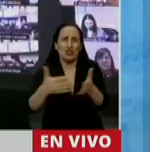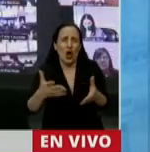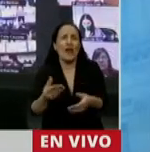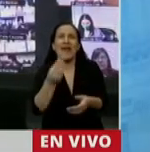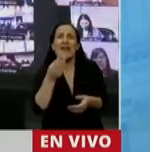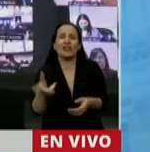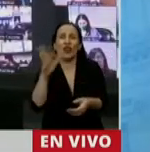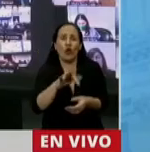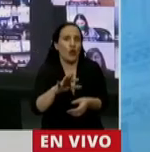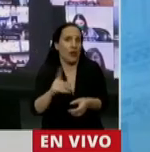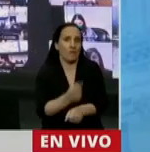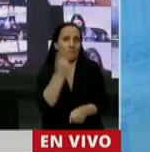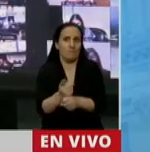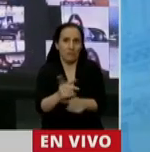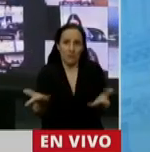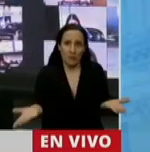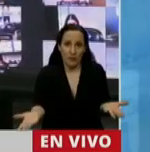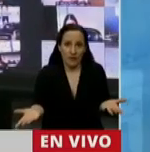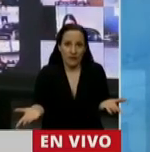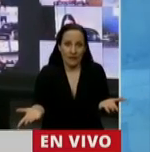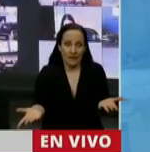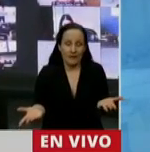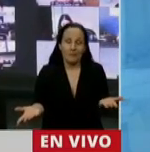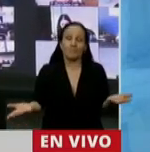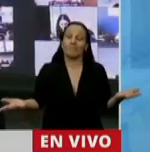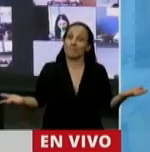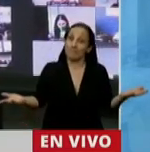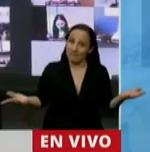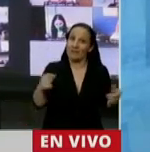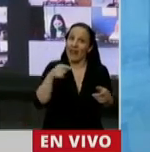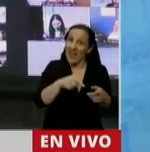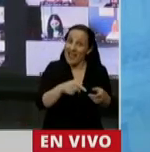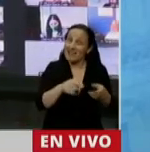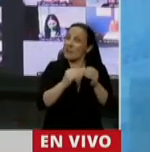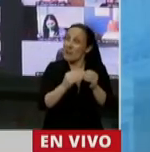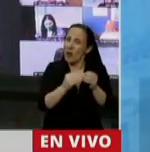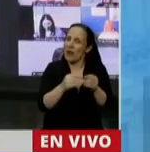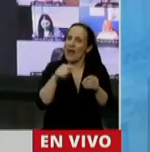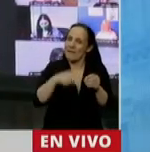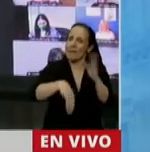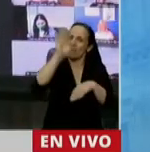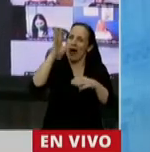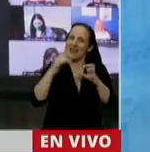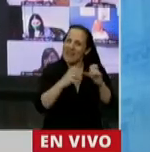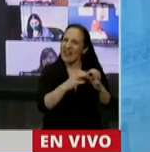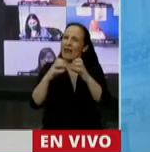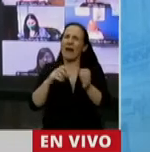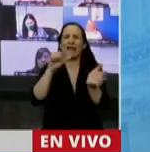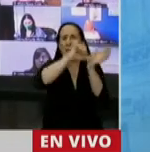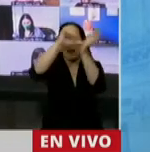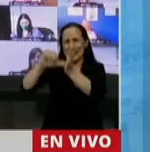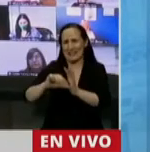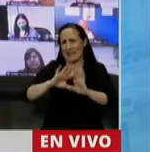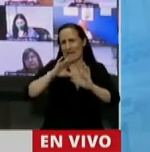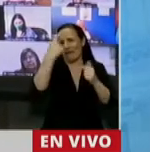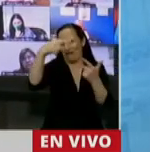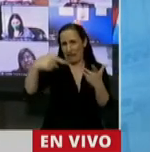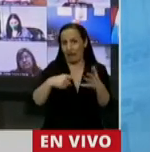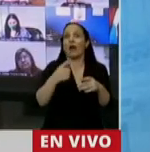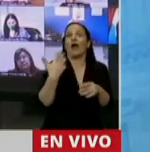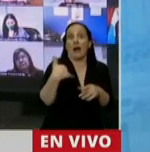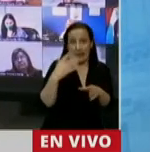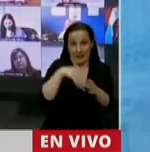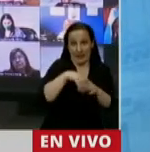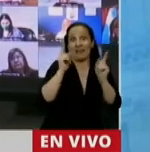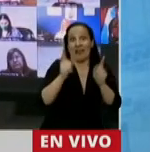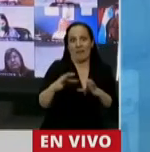Me espera un largo día. Vos ya venís. De sesión. Pero vos venís con largos días. Venís de las elecciones en los Estados Unidos y seguimos, sí. ¿Eh? Y ya te